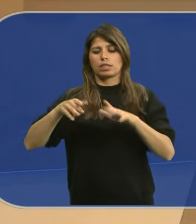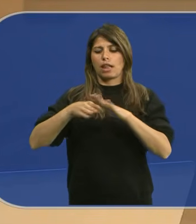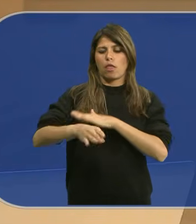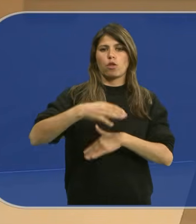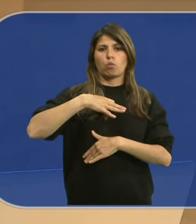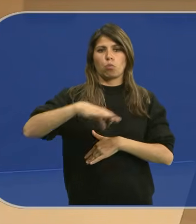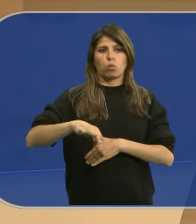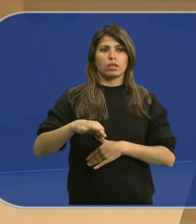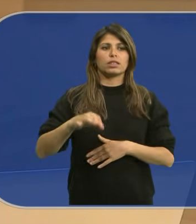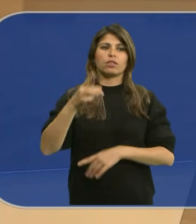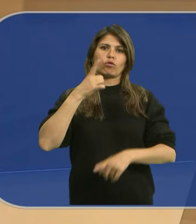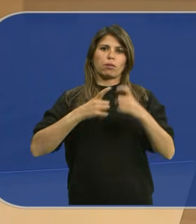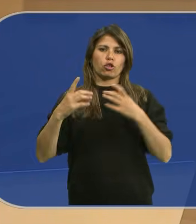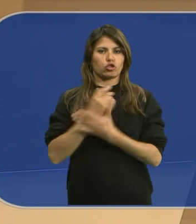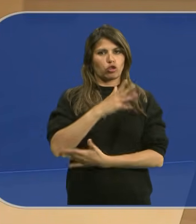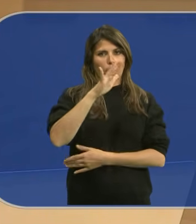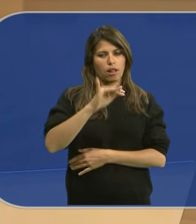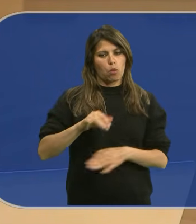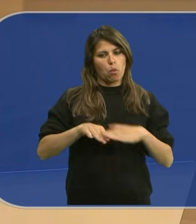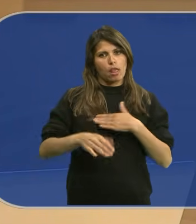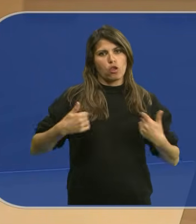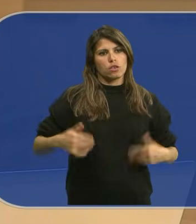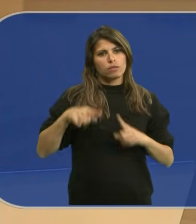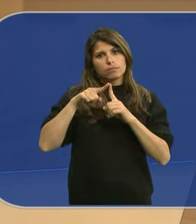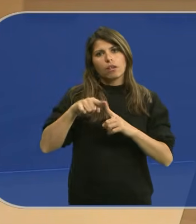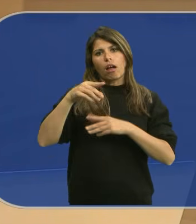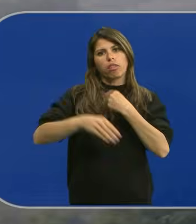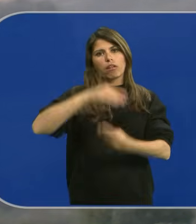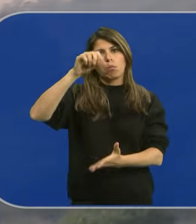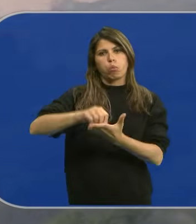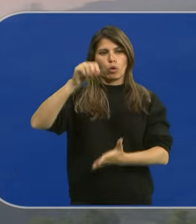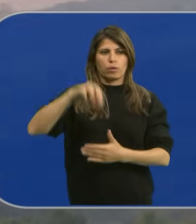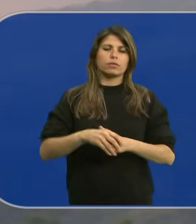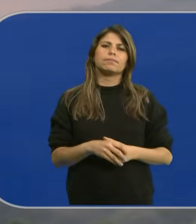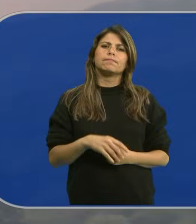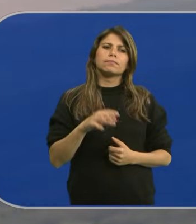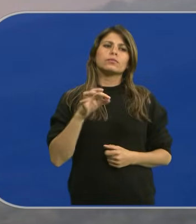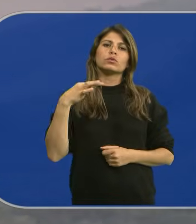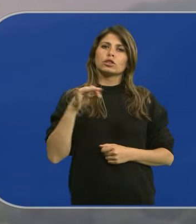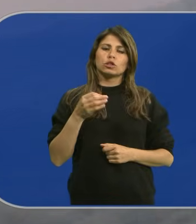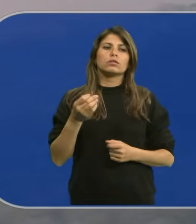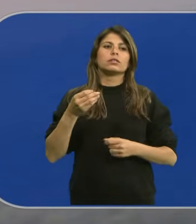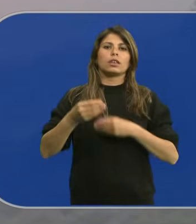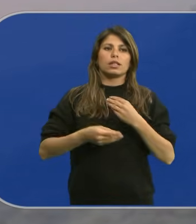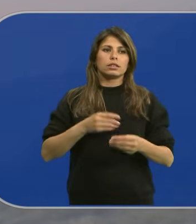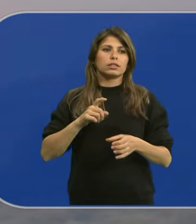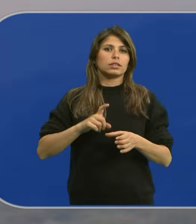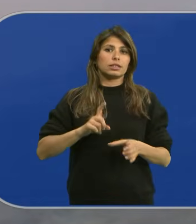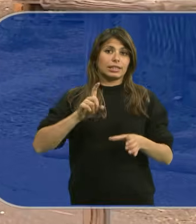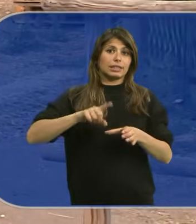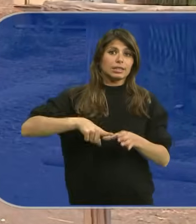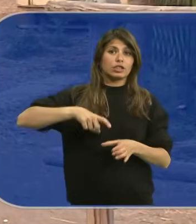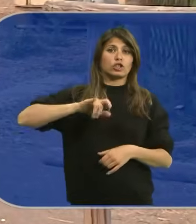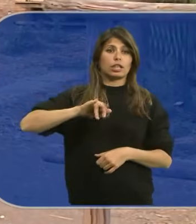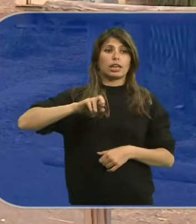acceder y tenemos todos los datos para que puedan realizar la presentación de manera inmediata. Lo que sí está exento y no computará en el